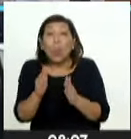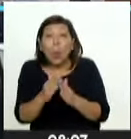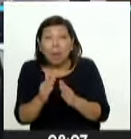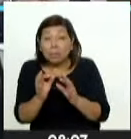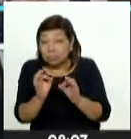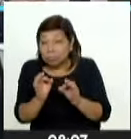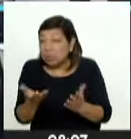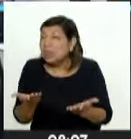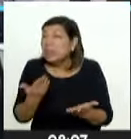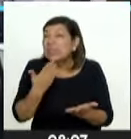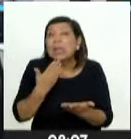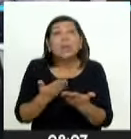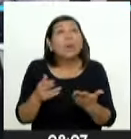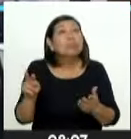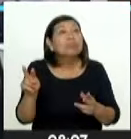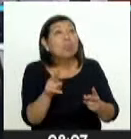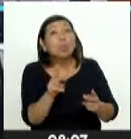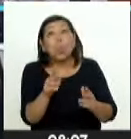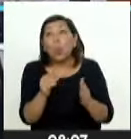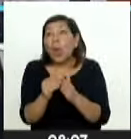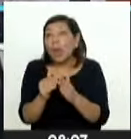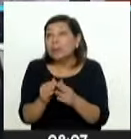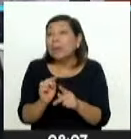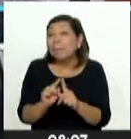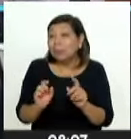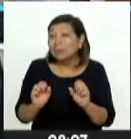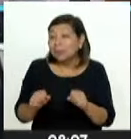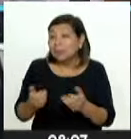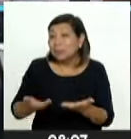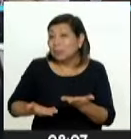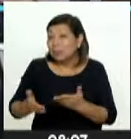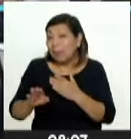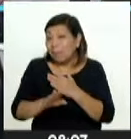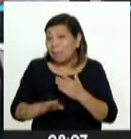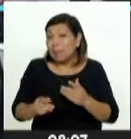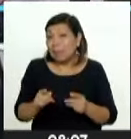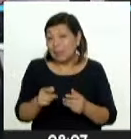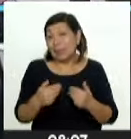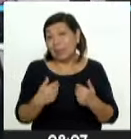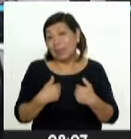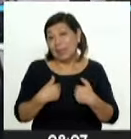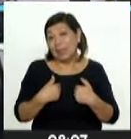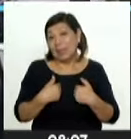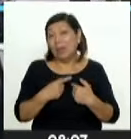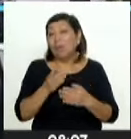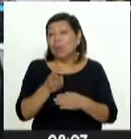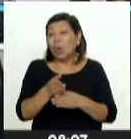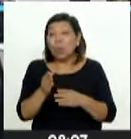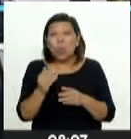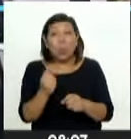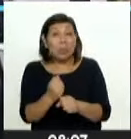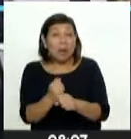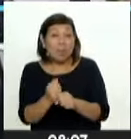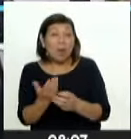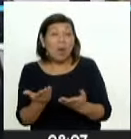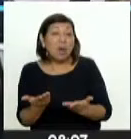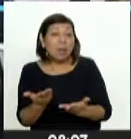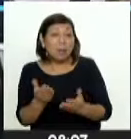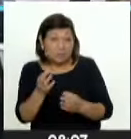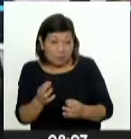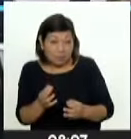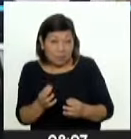qué electrodomésticos tienes, ver de qué material es tu domicilio, qué servicios básicos tienes, ir a tu trabajo, chequear más o menos si